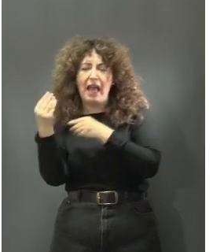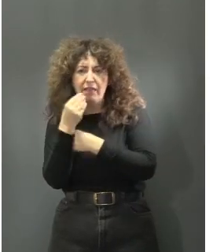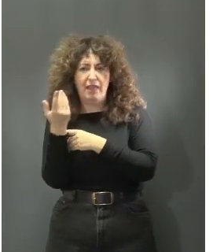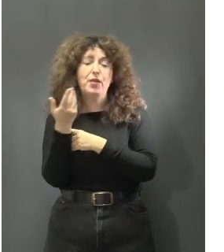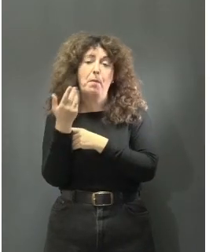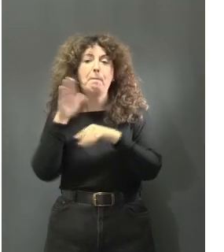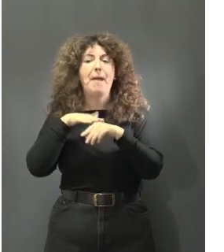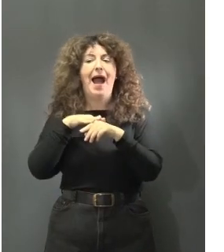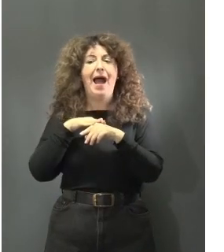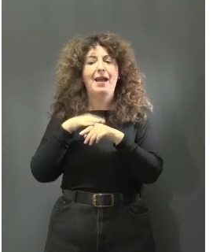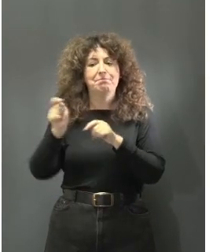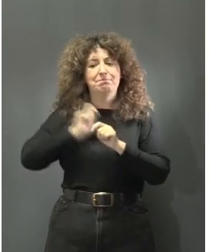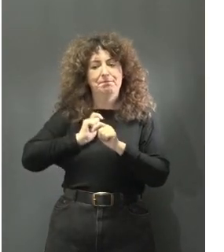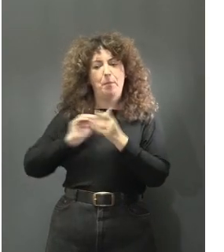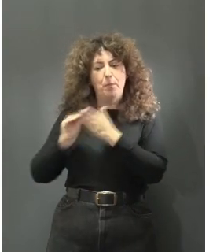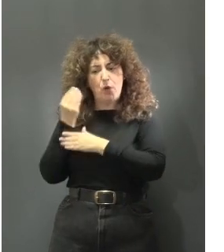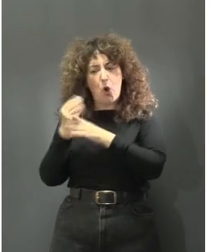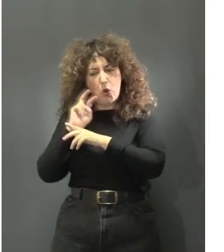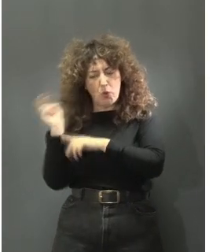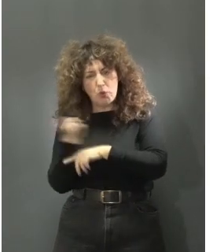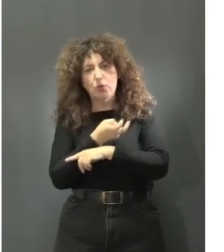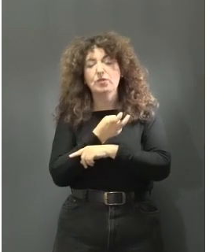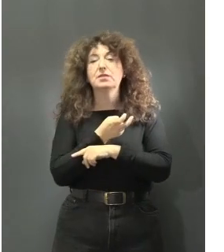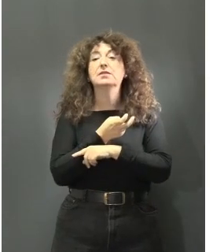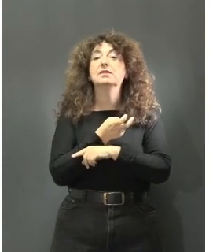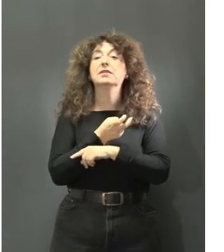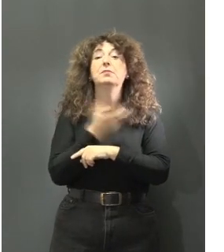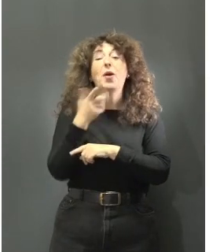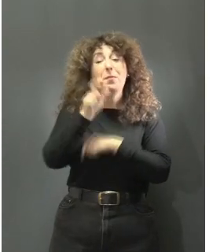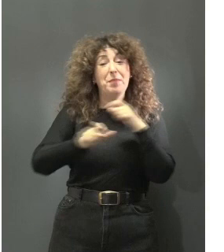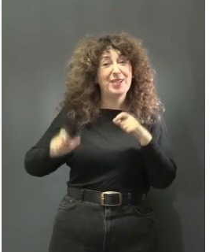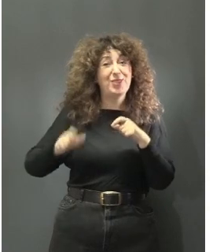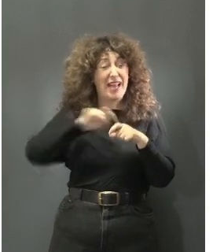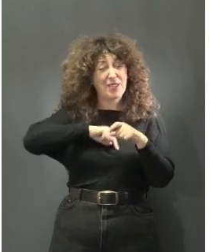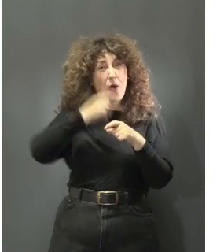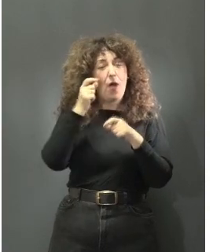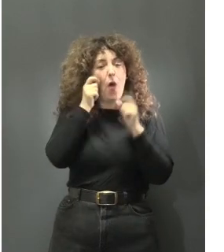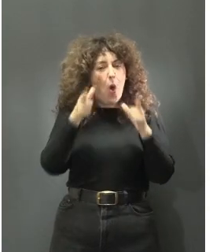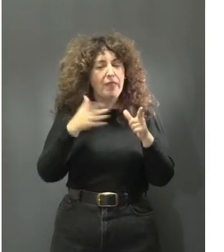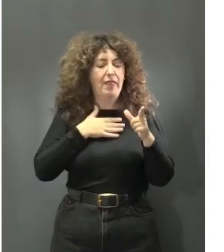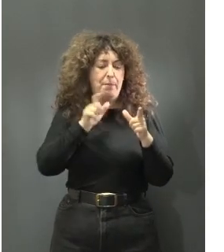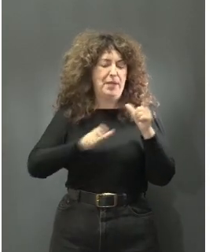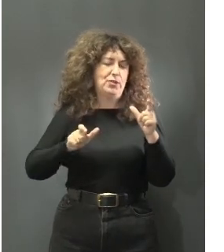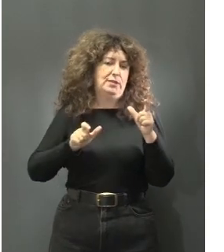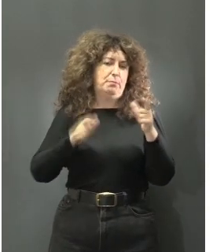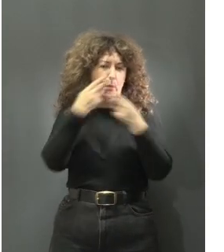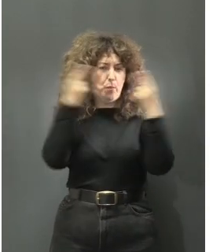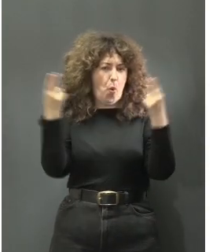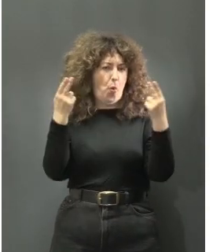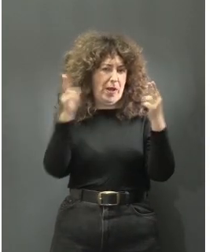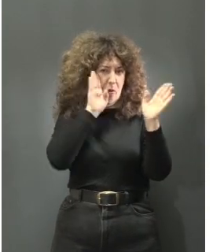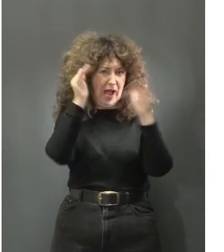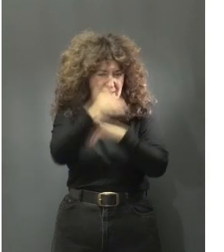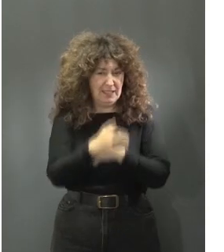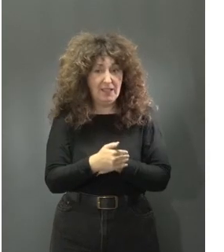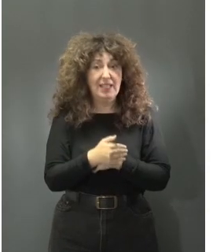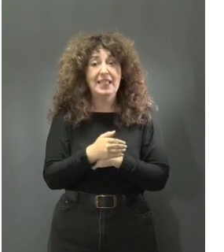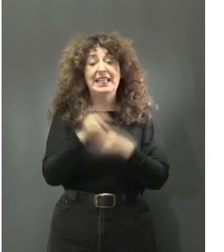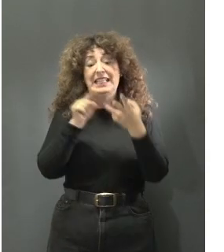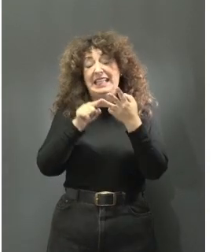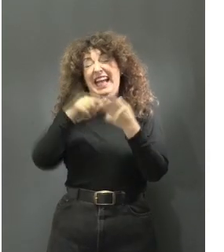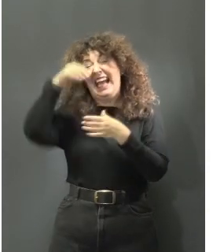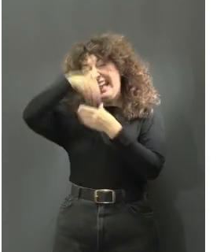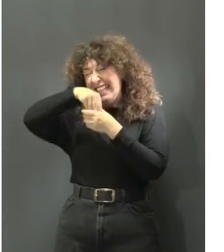esos productos, que la concienciación de las personas que están cara al público es fundamental. Y luego, bueno, pues a nivel más interno y